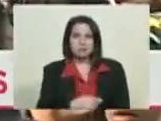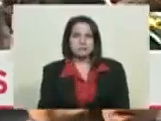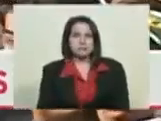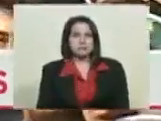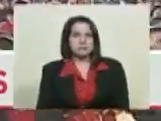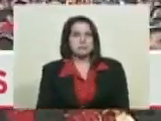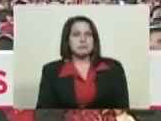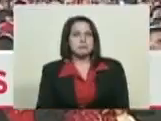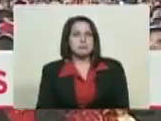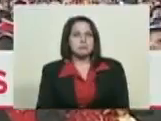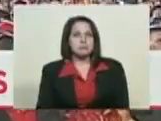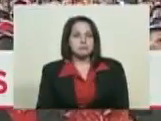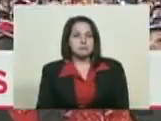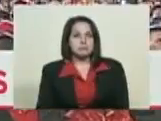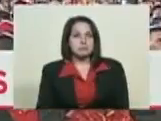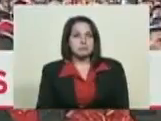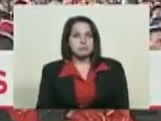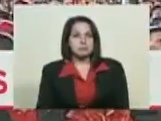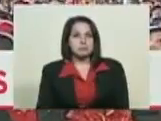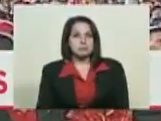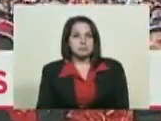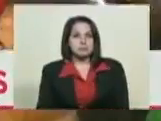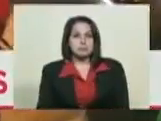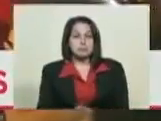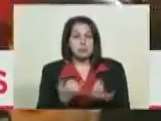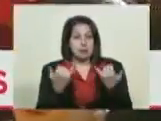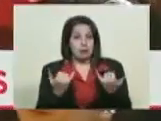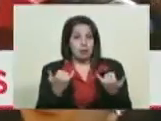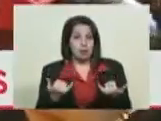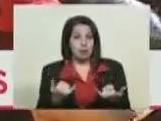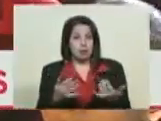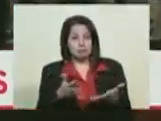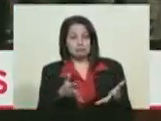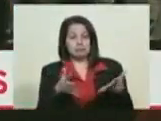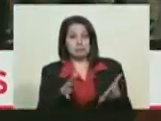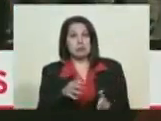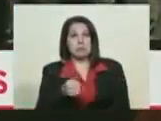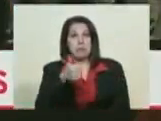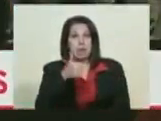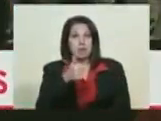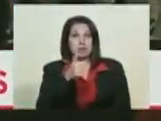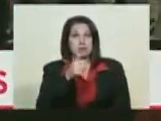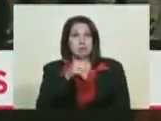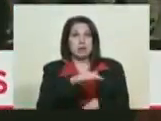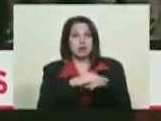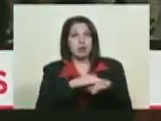parroquias caraqueñas. Ahora ha votado más del